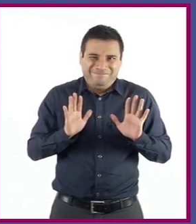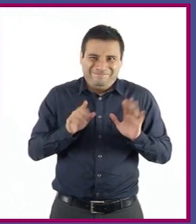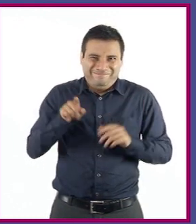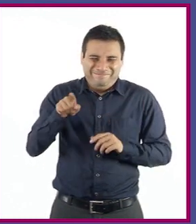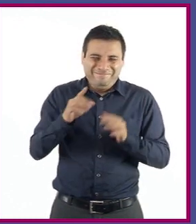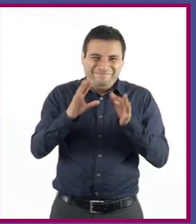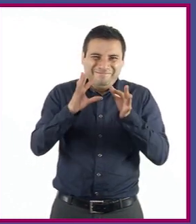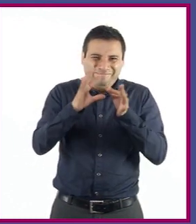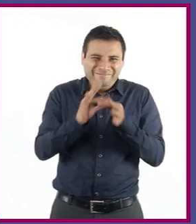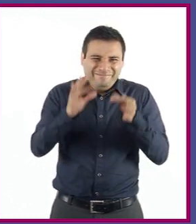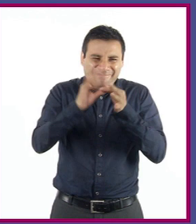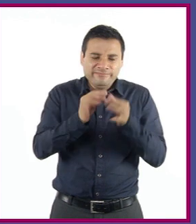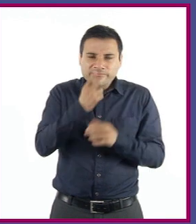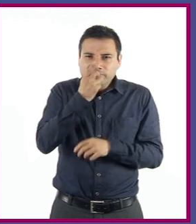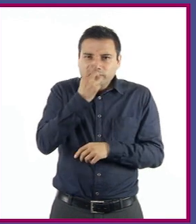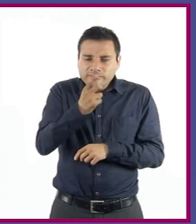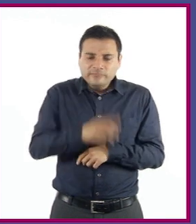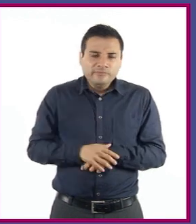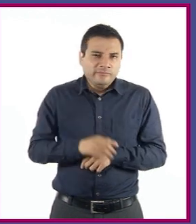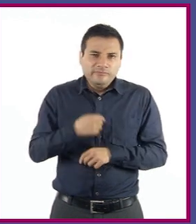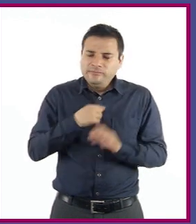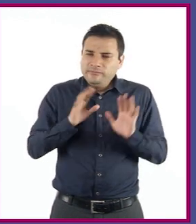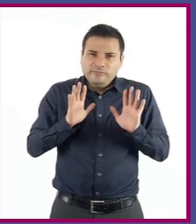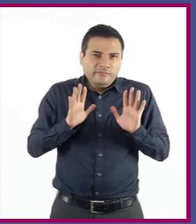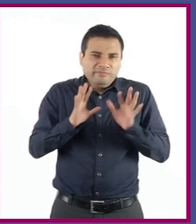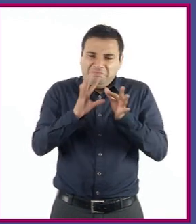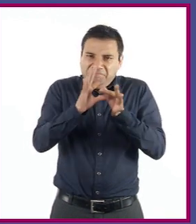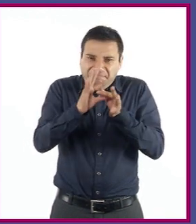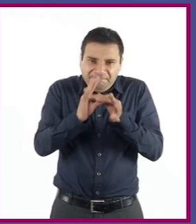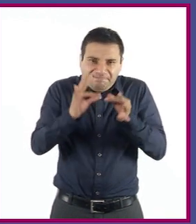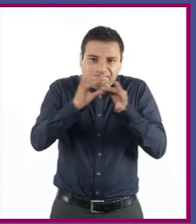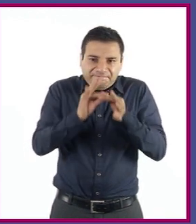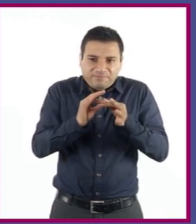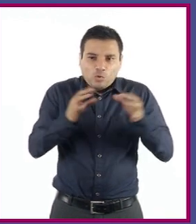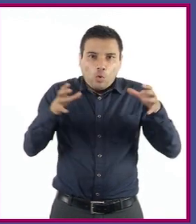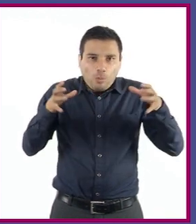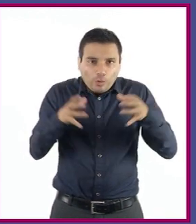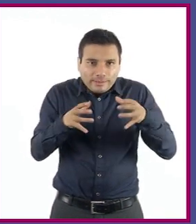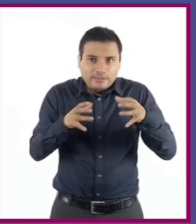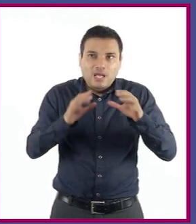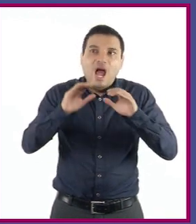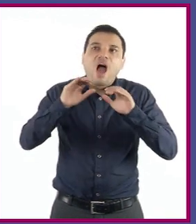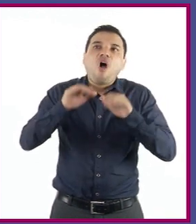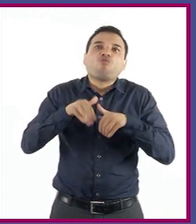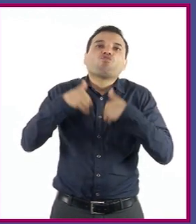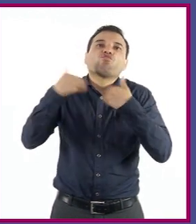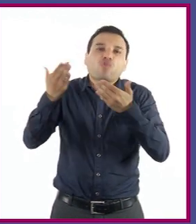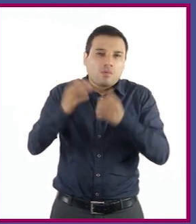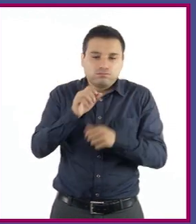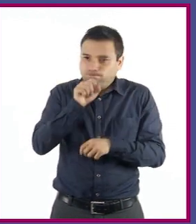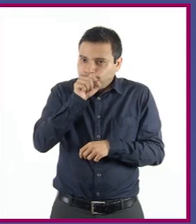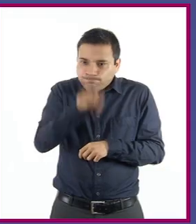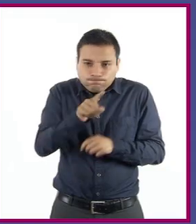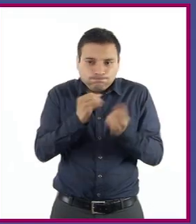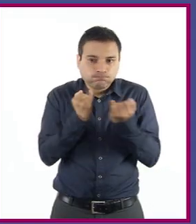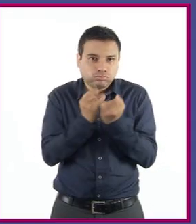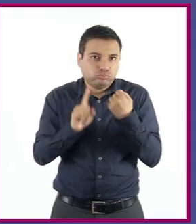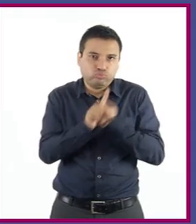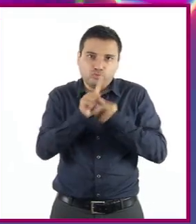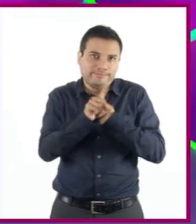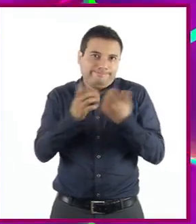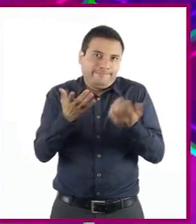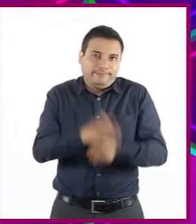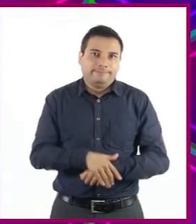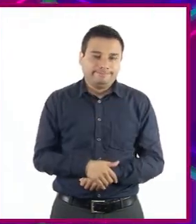menciona, simplemente está refiriendo a que también la comunidad externa sea parte del problema que se